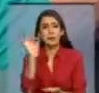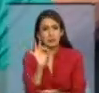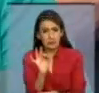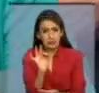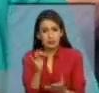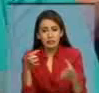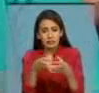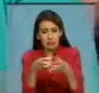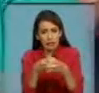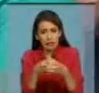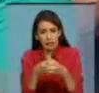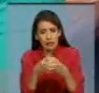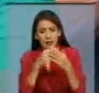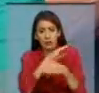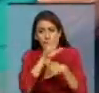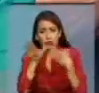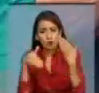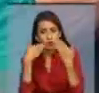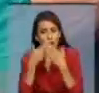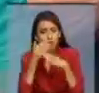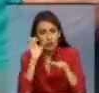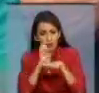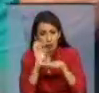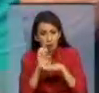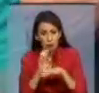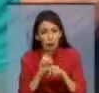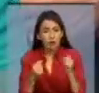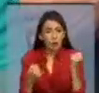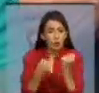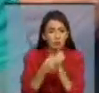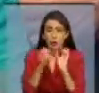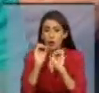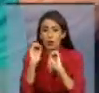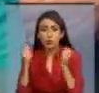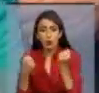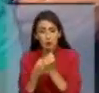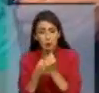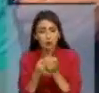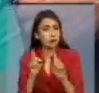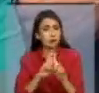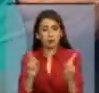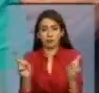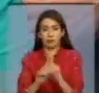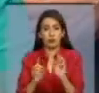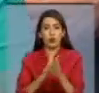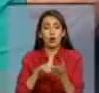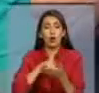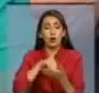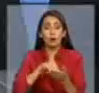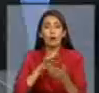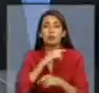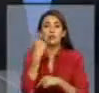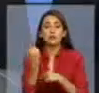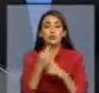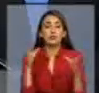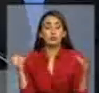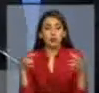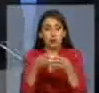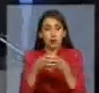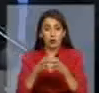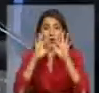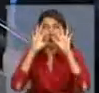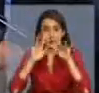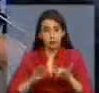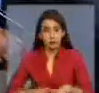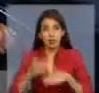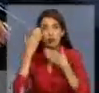bases, que se ve reflejada en el pronunciamiento mayoritario de los integrantes de las directivas provinciales. Miguel Carvajal, secretario de la